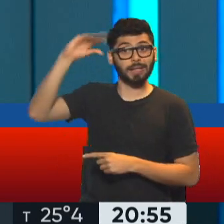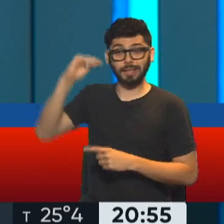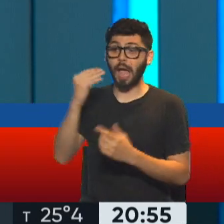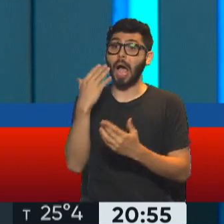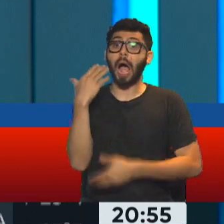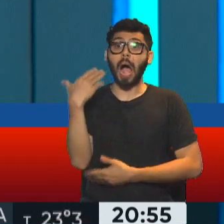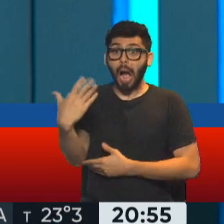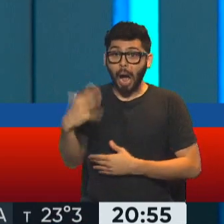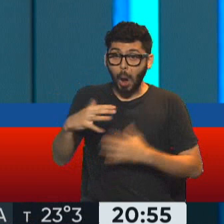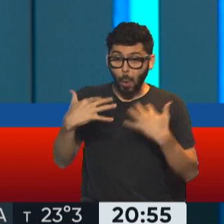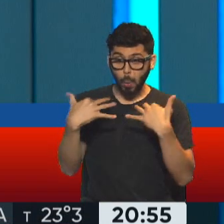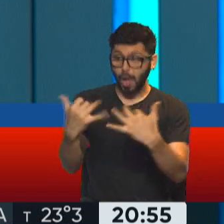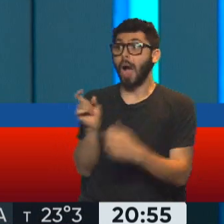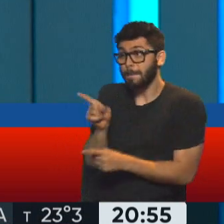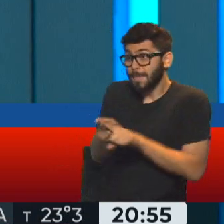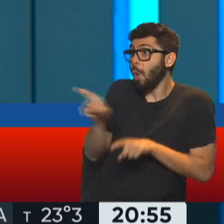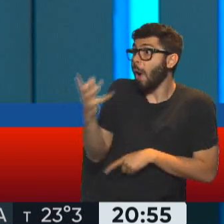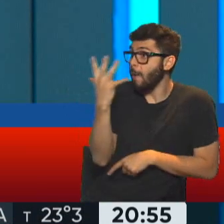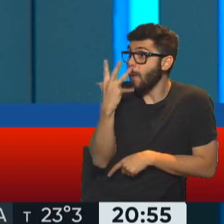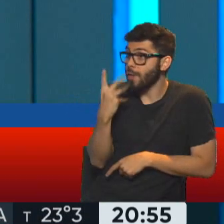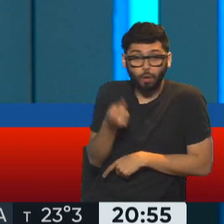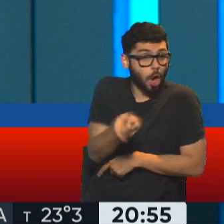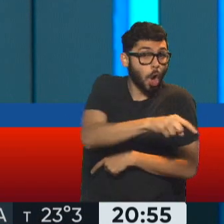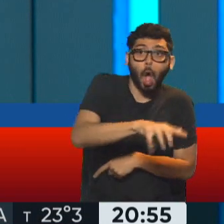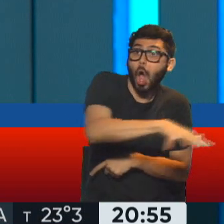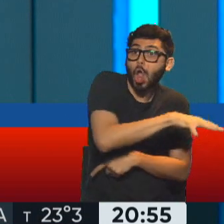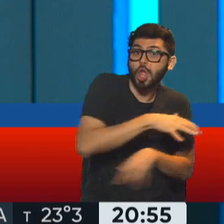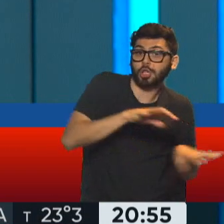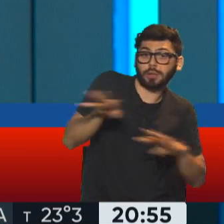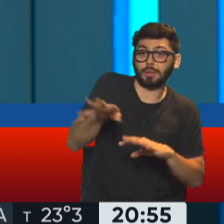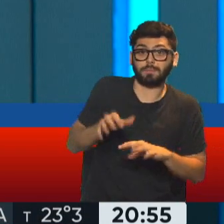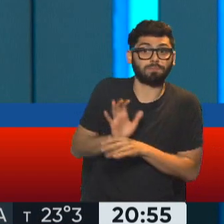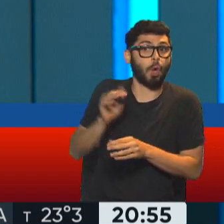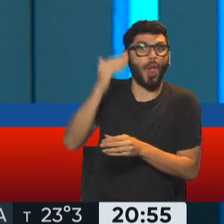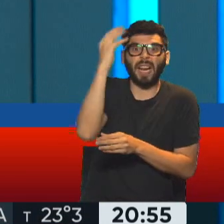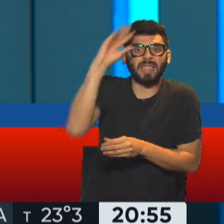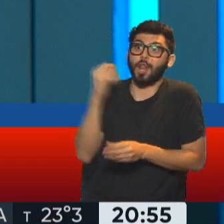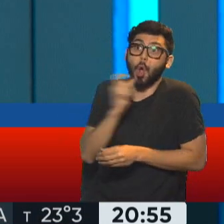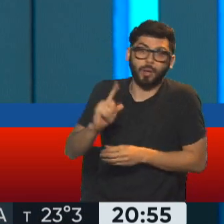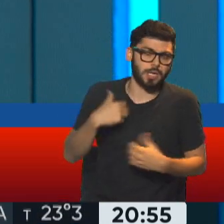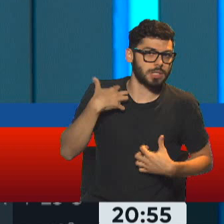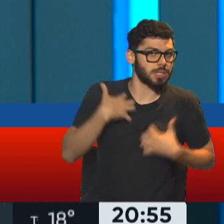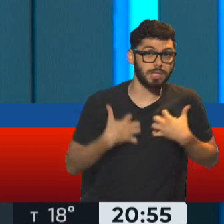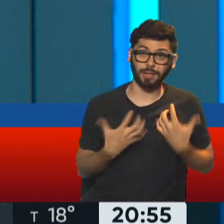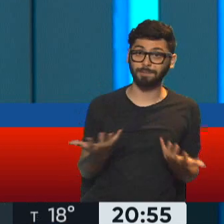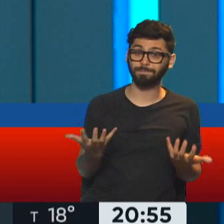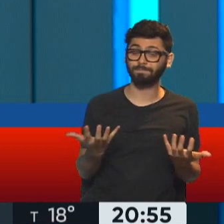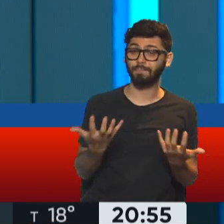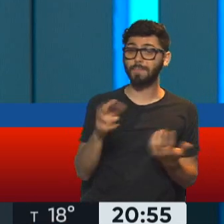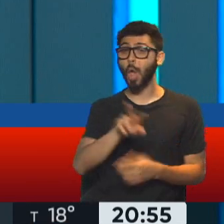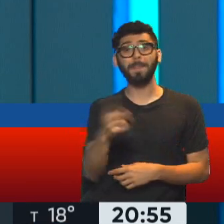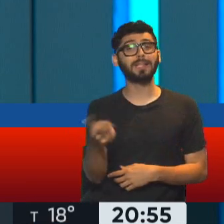votantes, también a vos te gusta y a otra gente que no vota a Cristina le irrita. En las